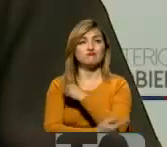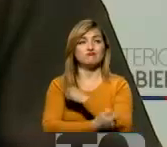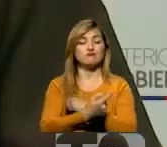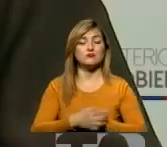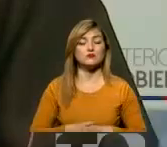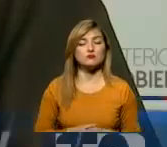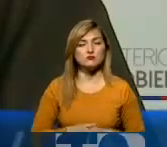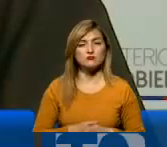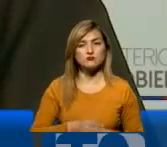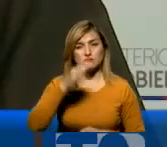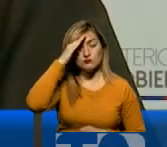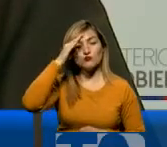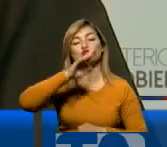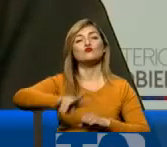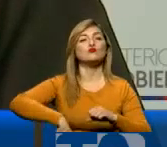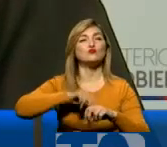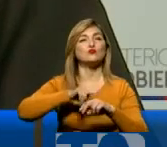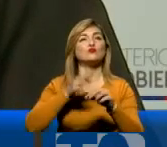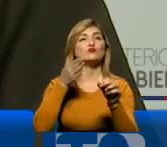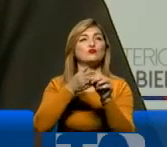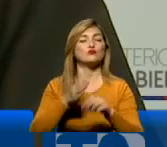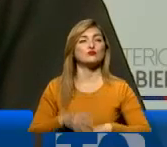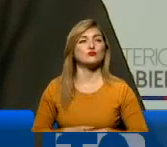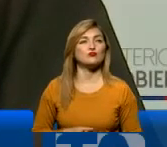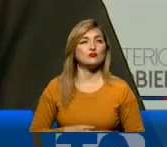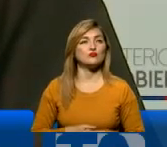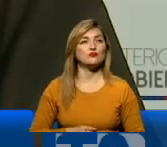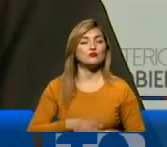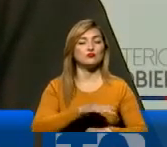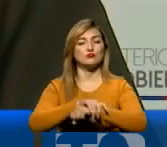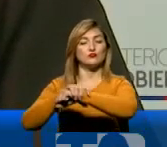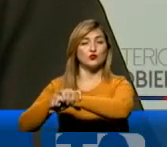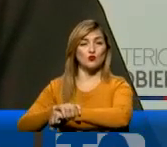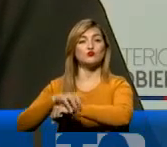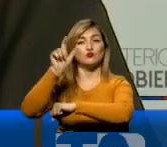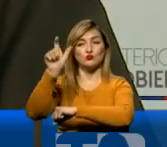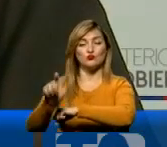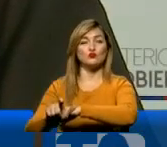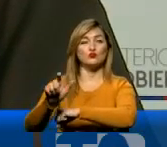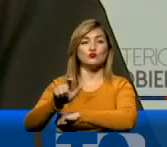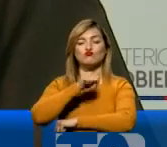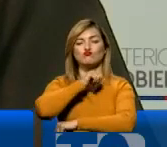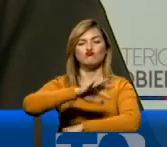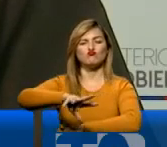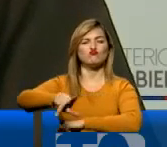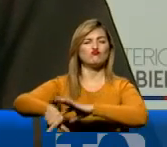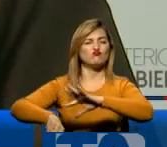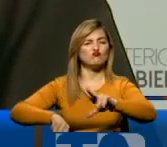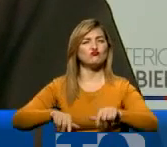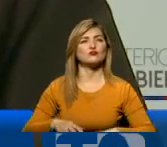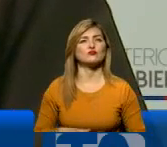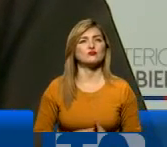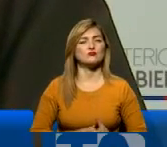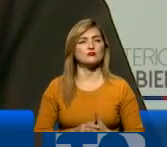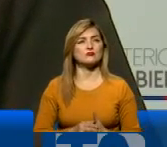La Policía Nacional tiene como misión el detener, aprehender al ciudadano que está delinquiendo,